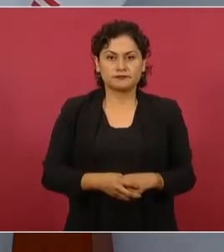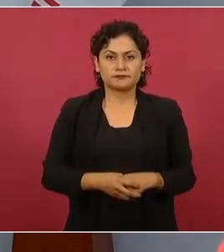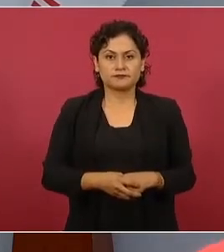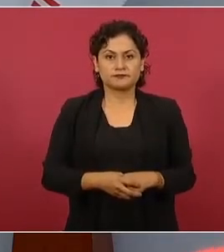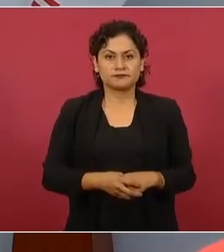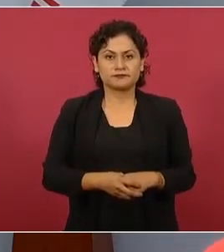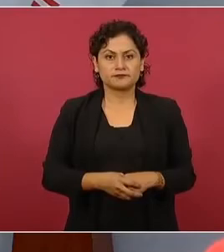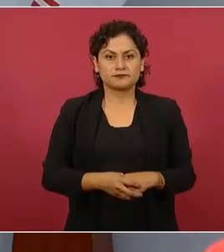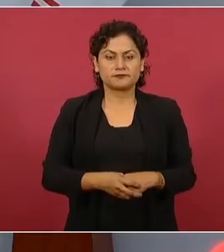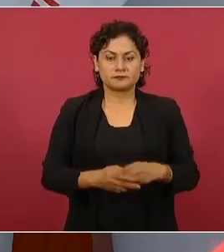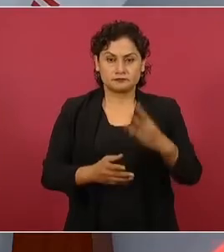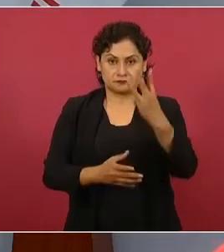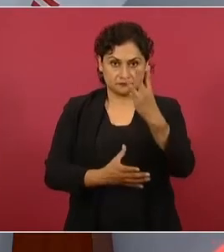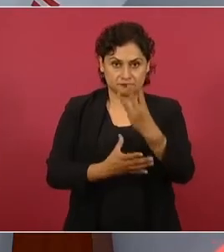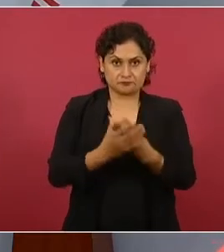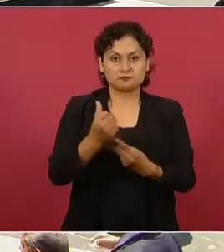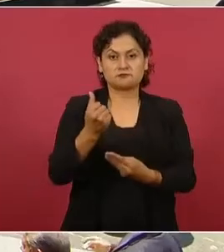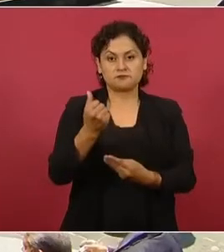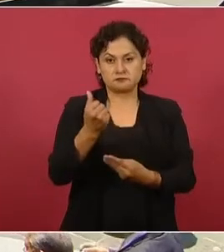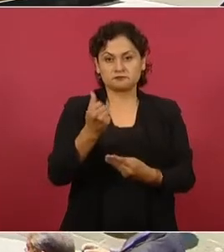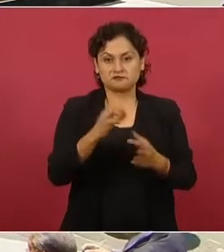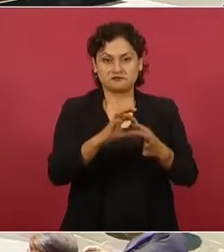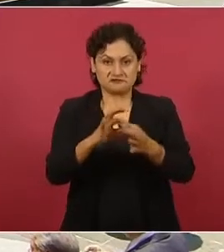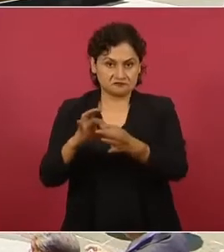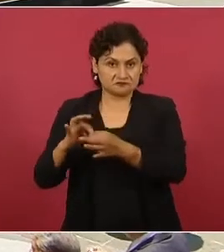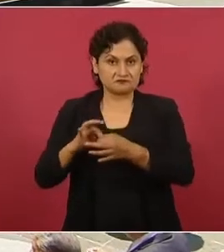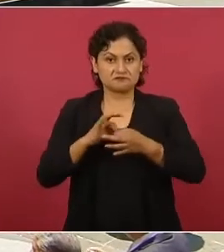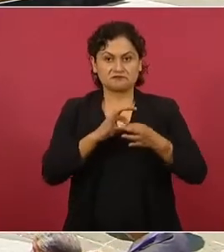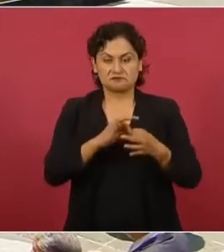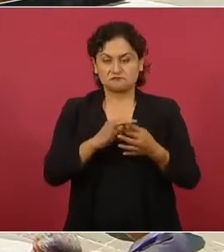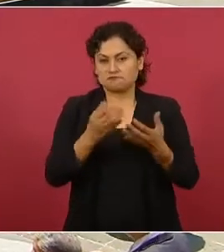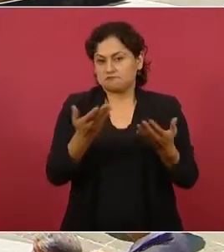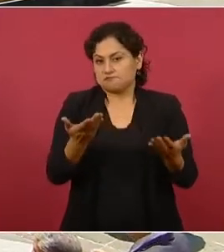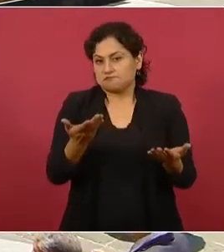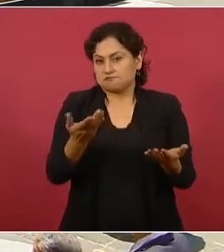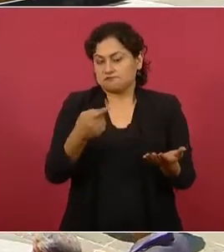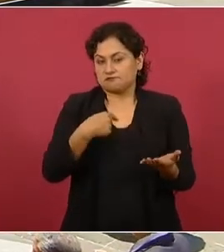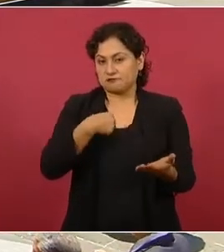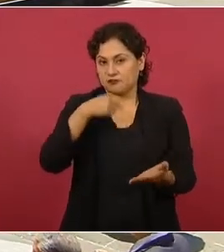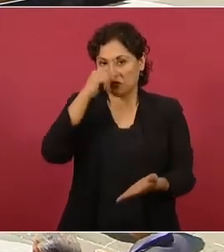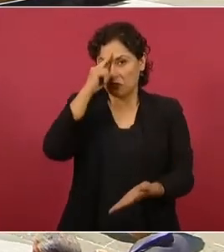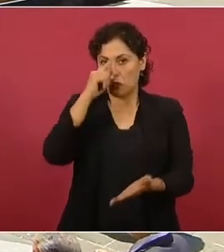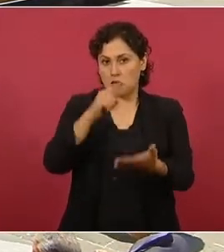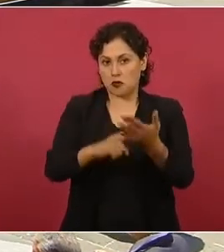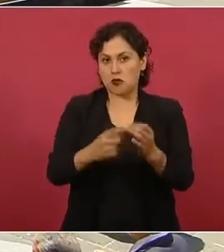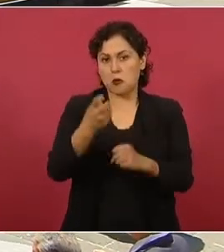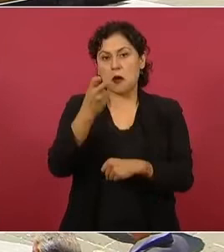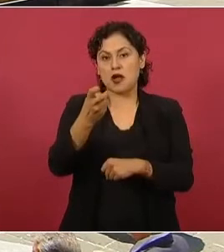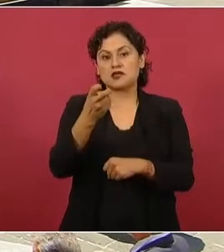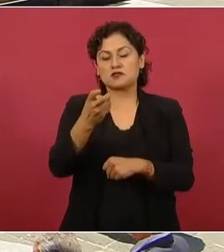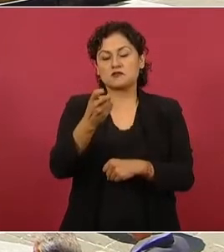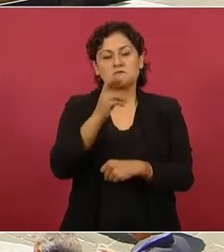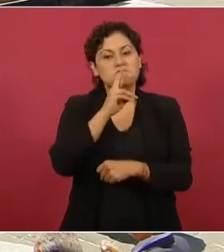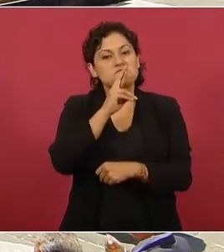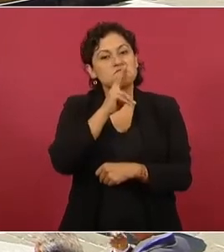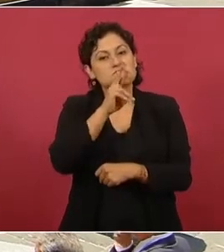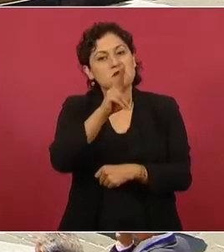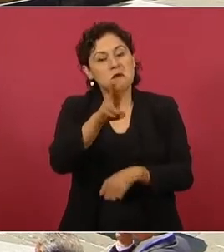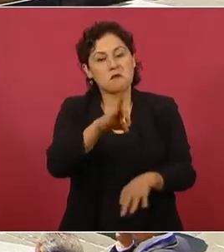Creo que a eso se debe en mucho su buen funcionamiento,